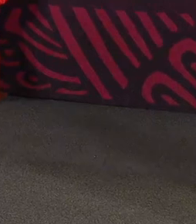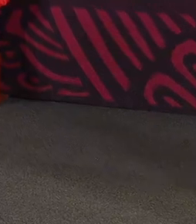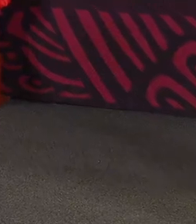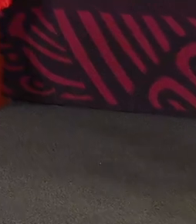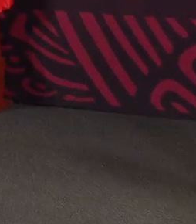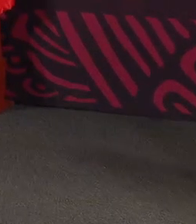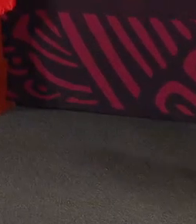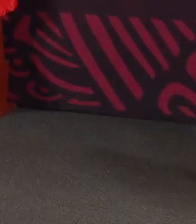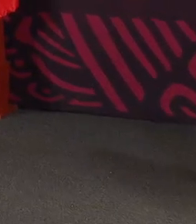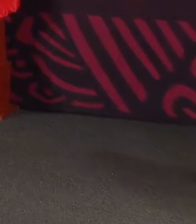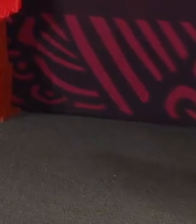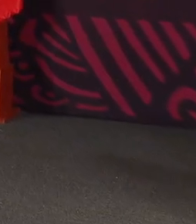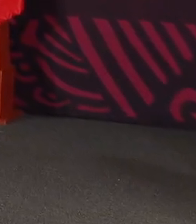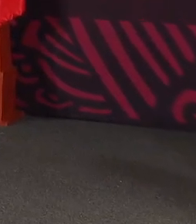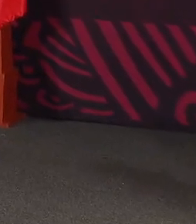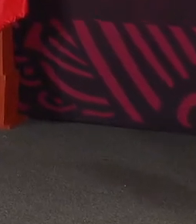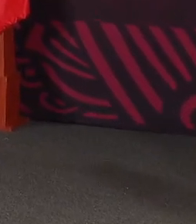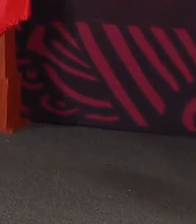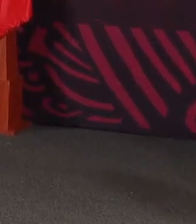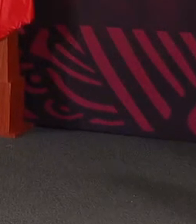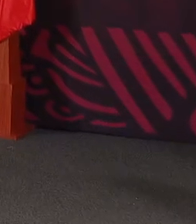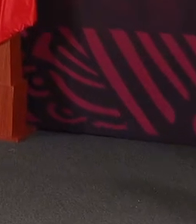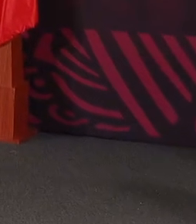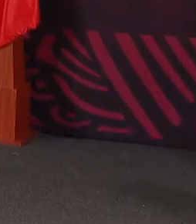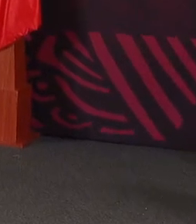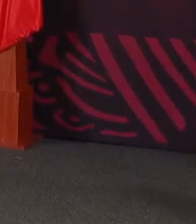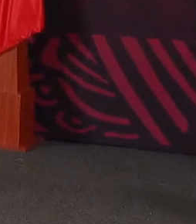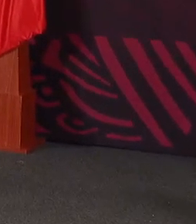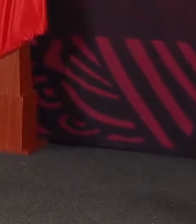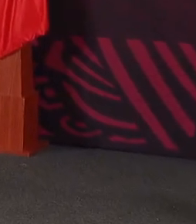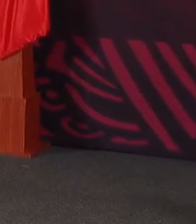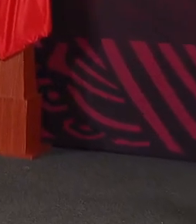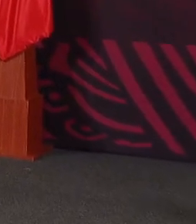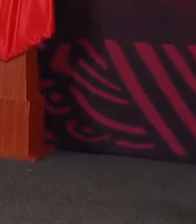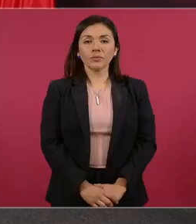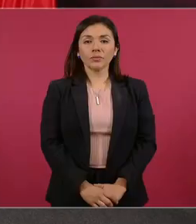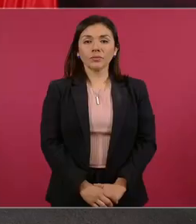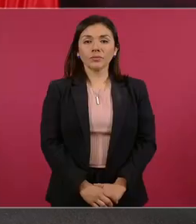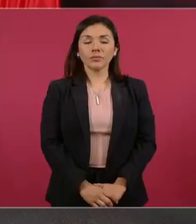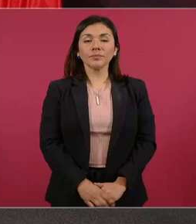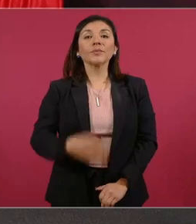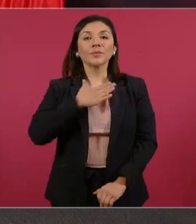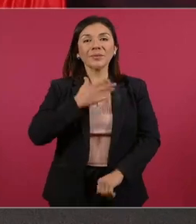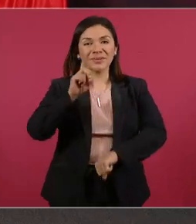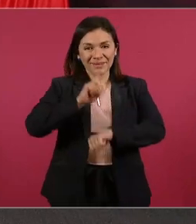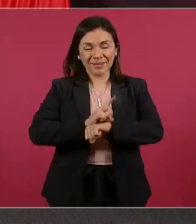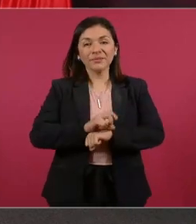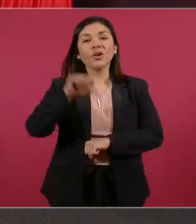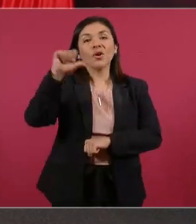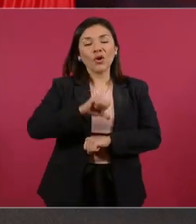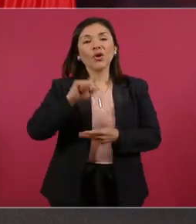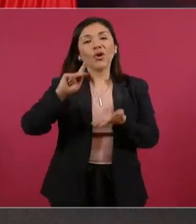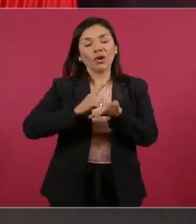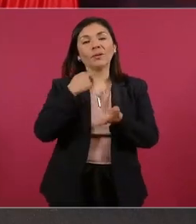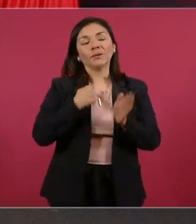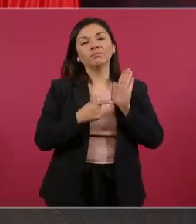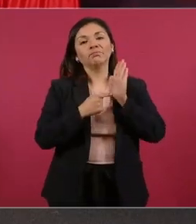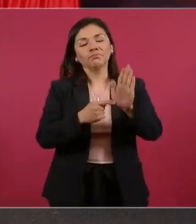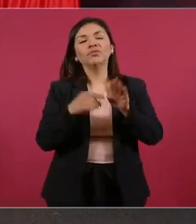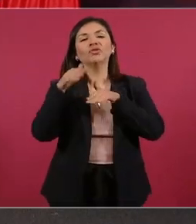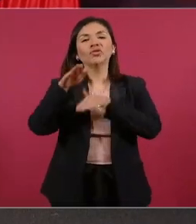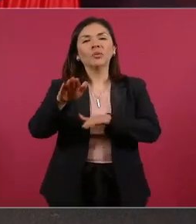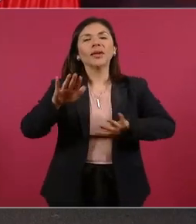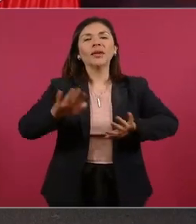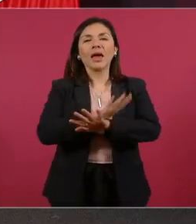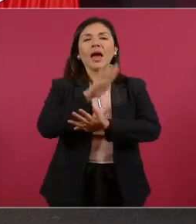informar el día de hoy sobre otras reformas a la Constitución que se presentaron, que